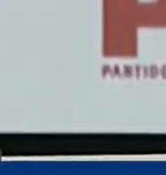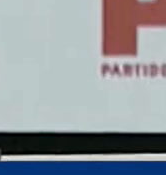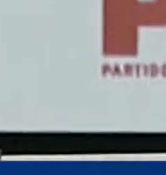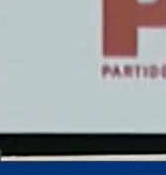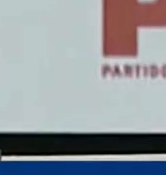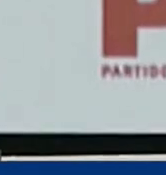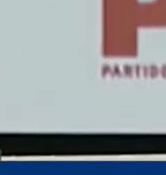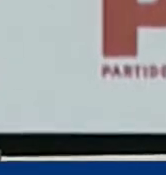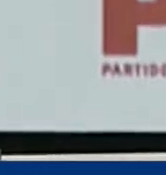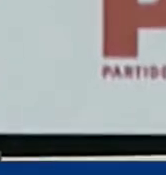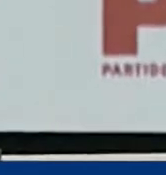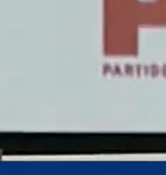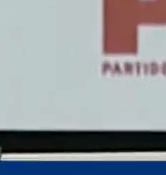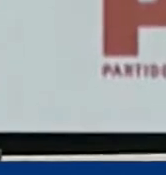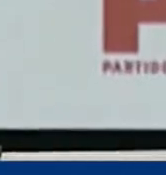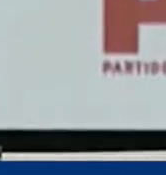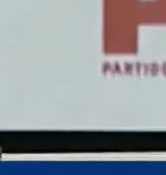día